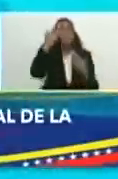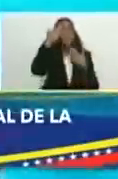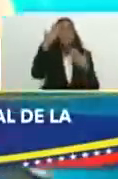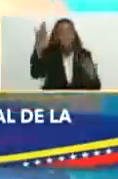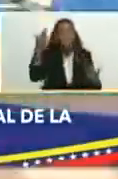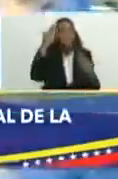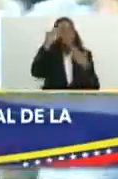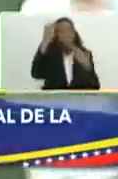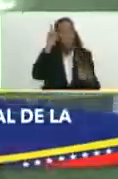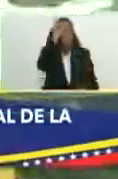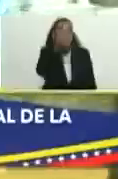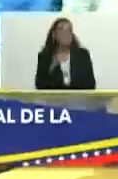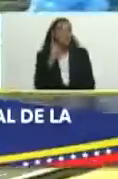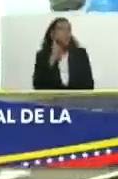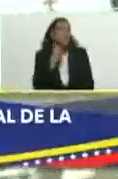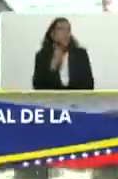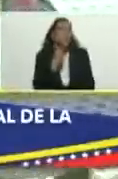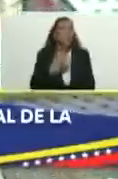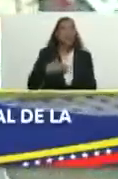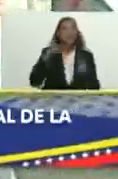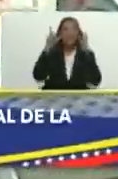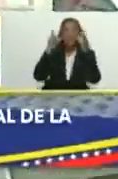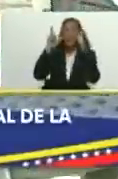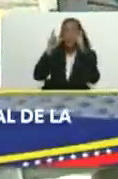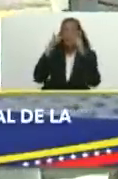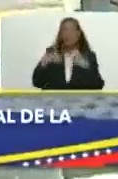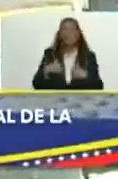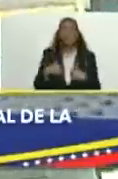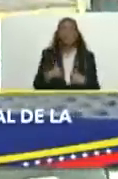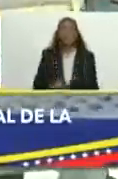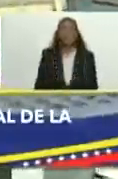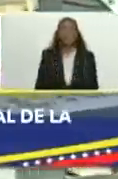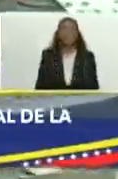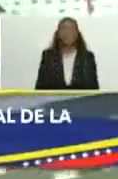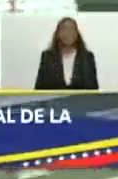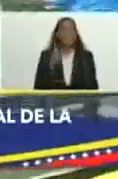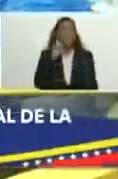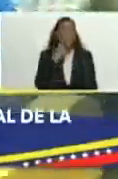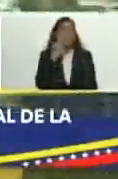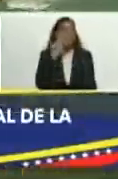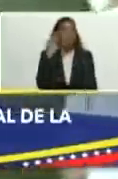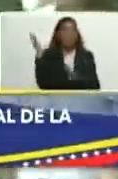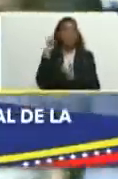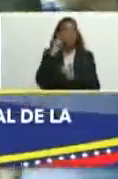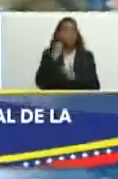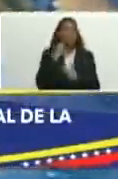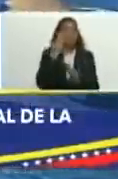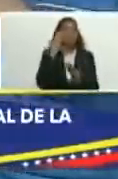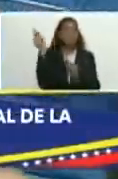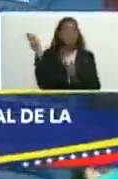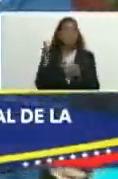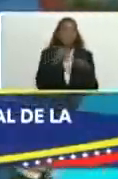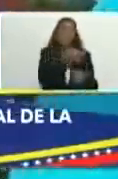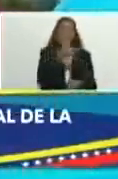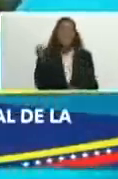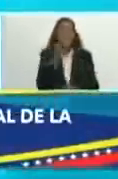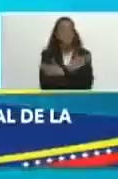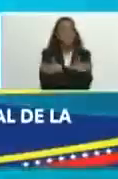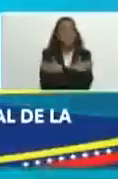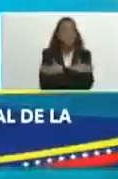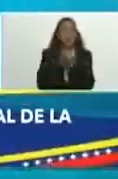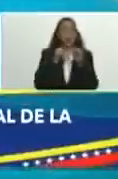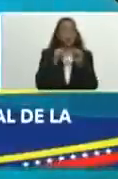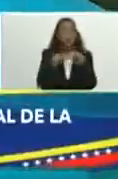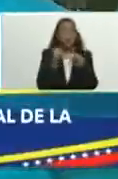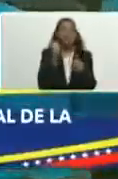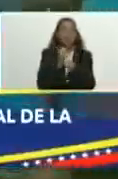pues. Mira, está tomando una foto. Vamos a regalarle aquí una foto. Ah, excelente. Bueno, continuamos